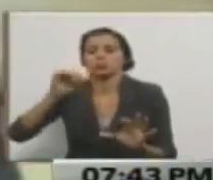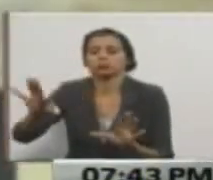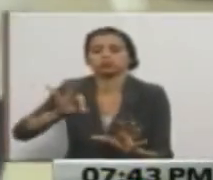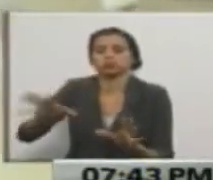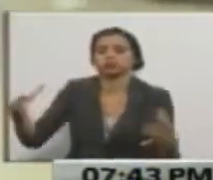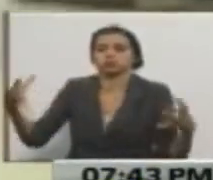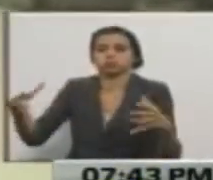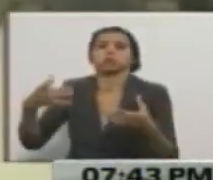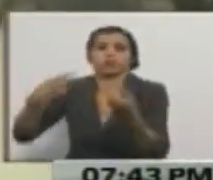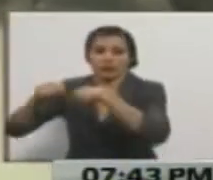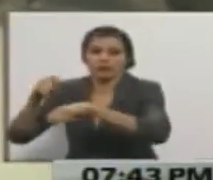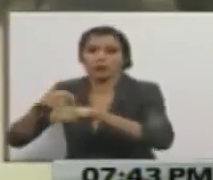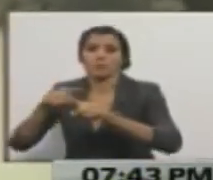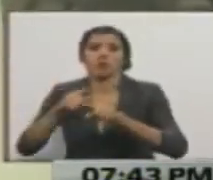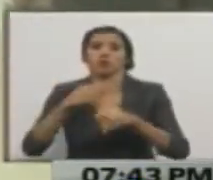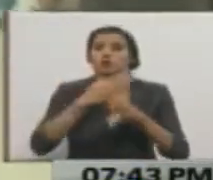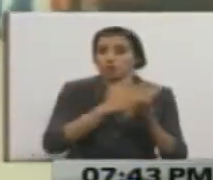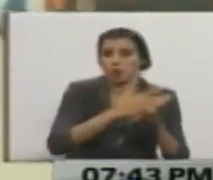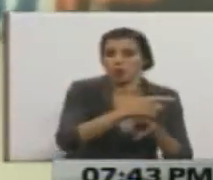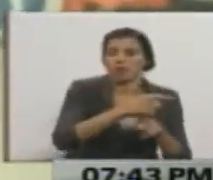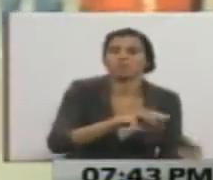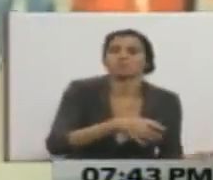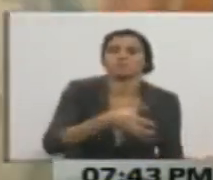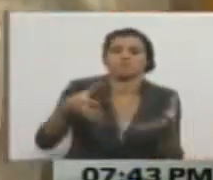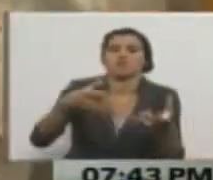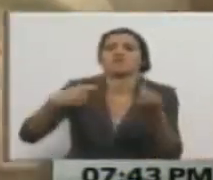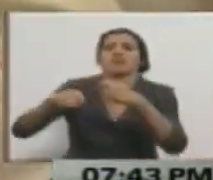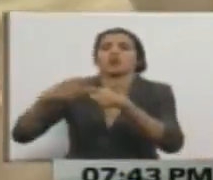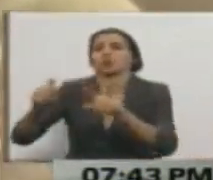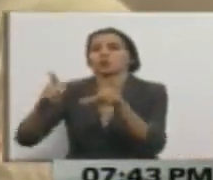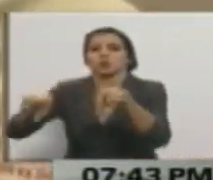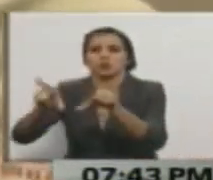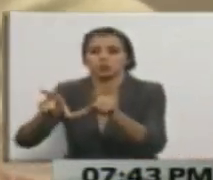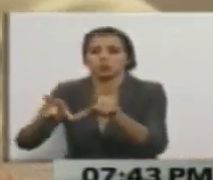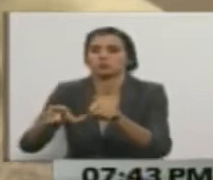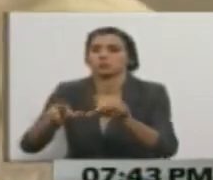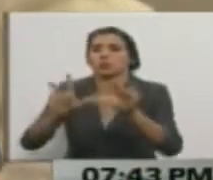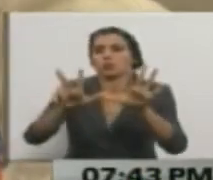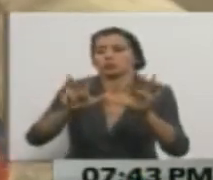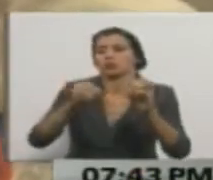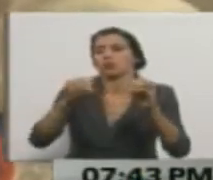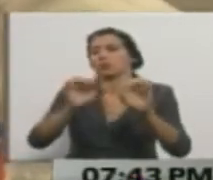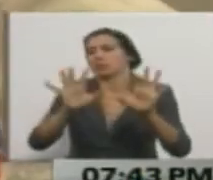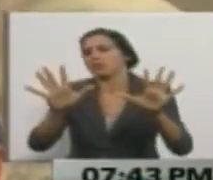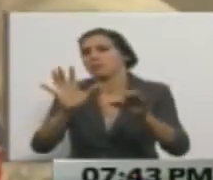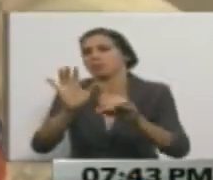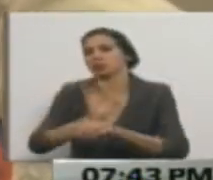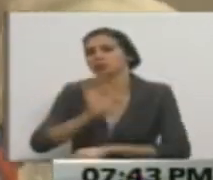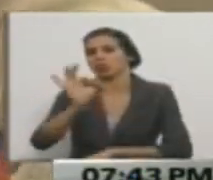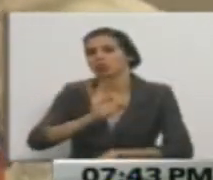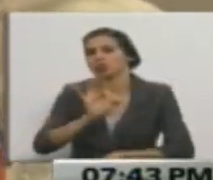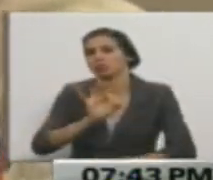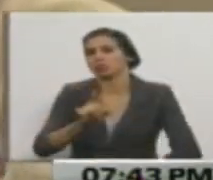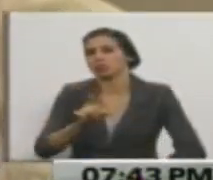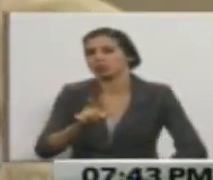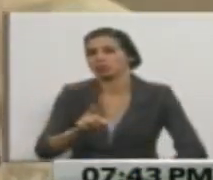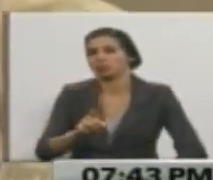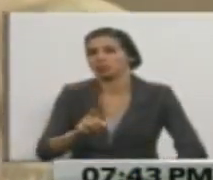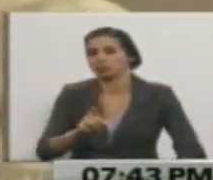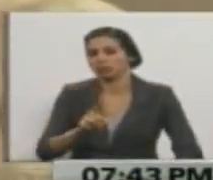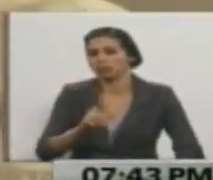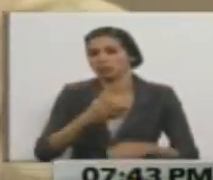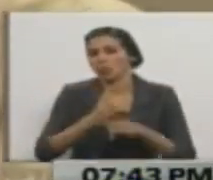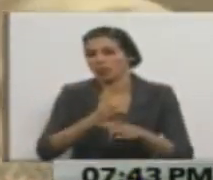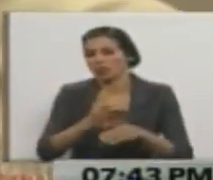empresa productora. Aquí se llegó de 8 a 10%. ¿Qué significa eso? Que es